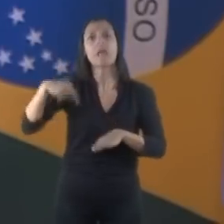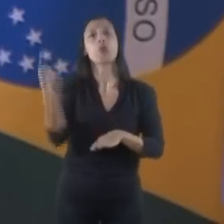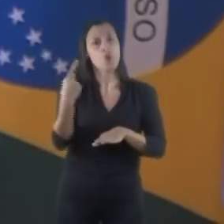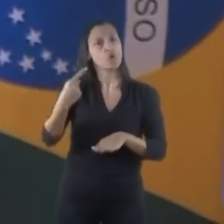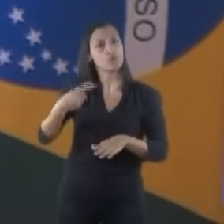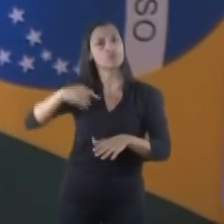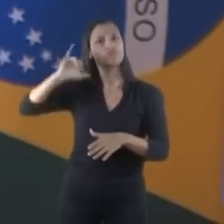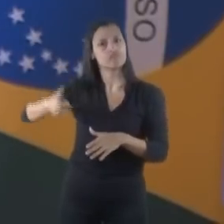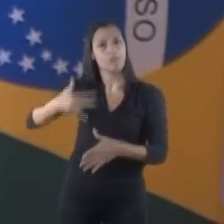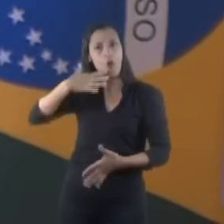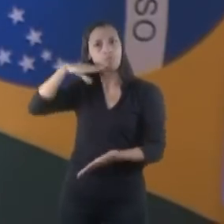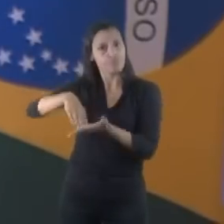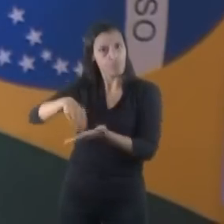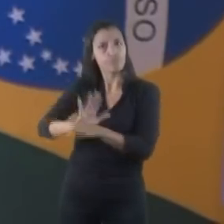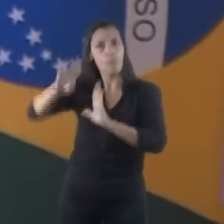su momento.